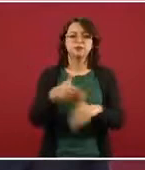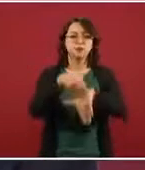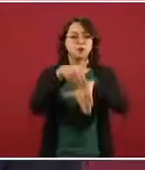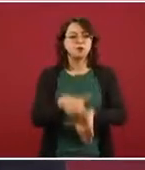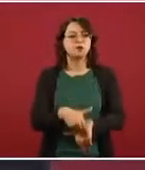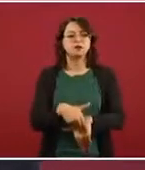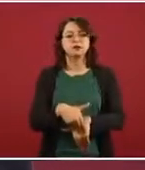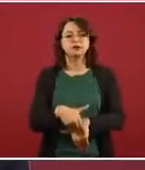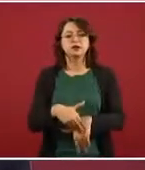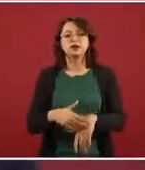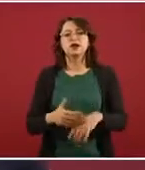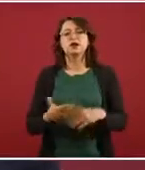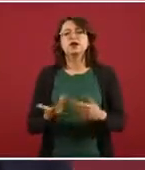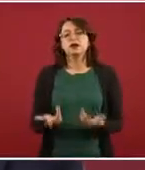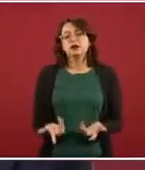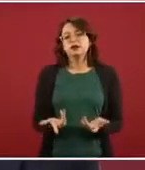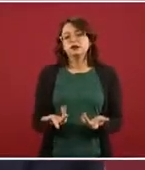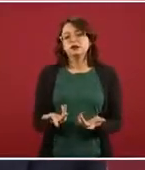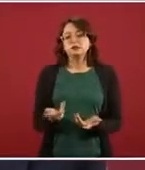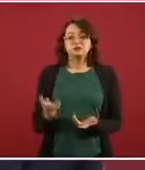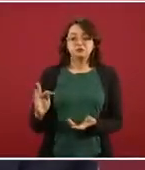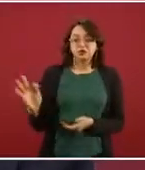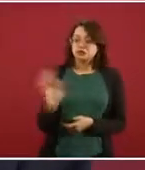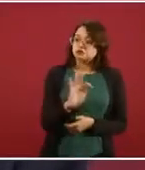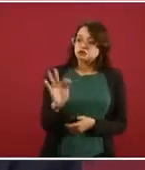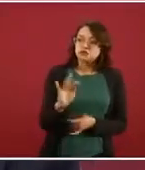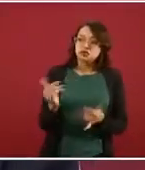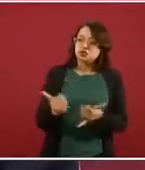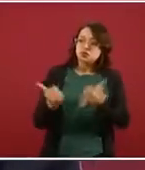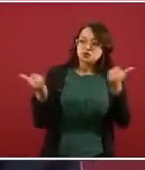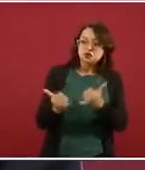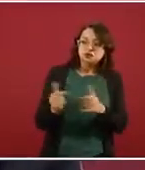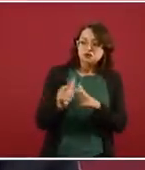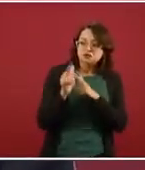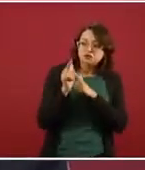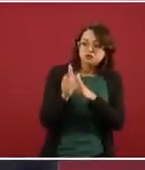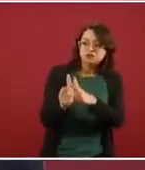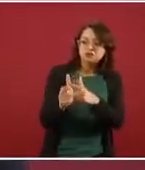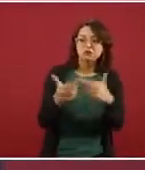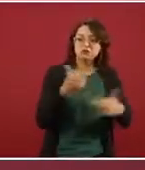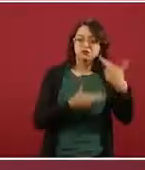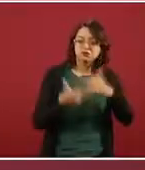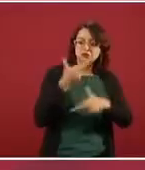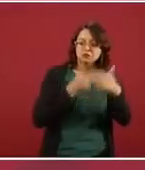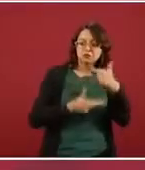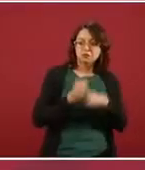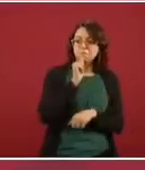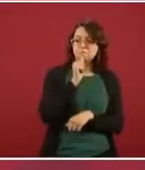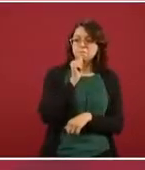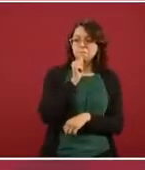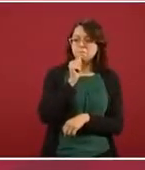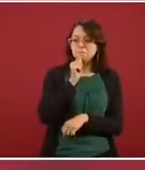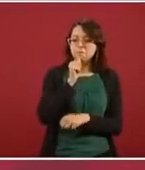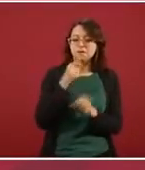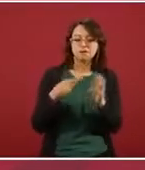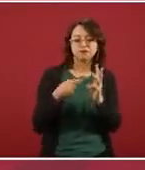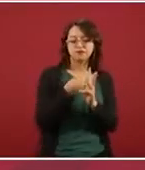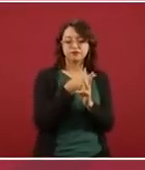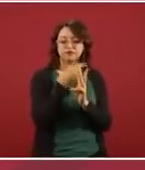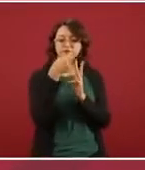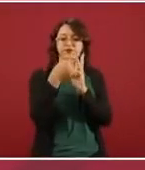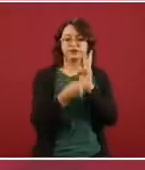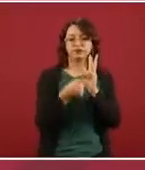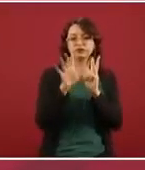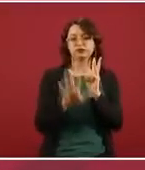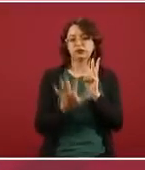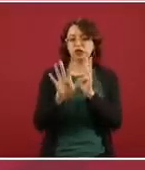Entonces ya, si no se repone el procedimiento en un plazo, entonces estos panelistas, que son como